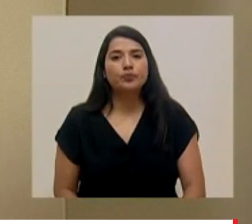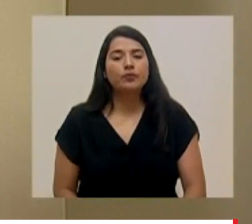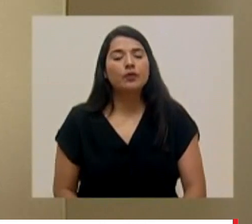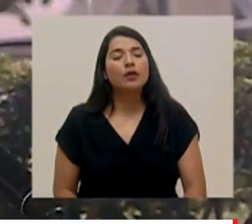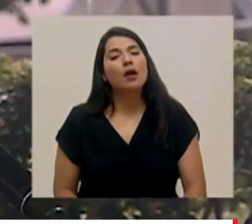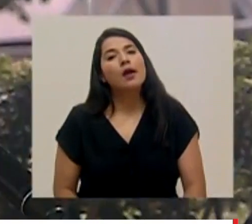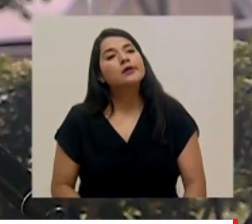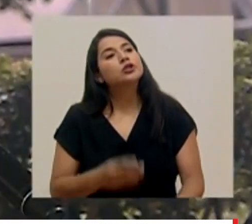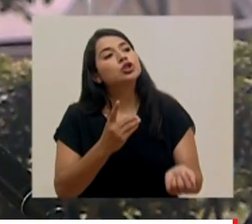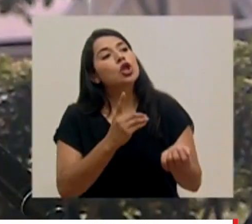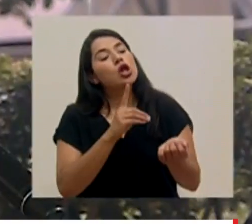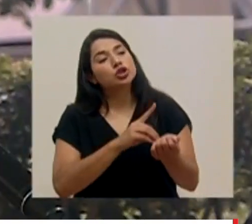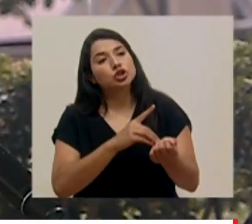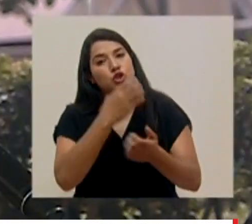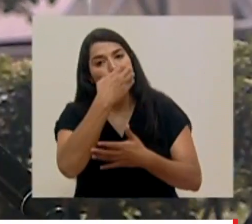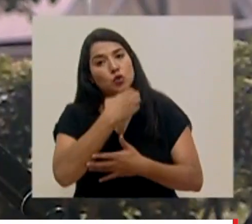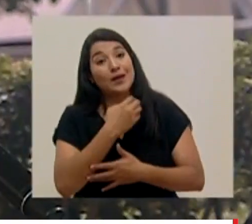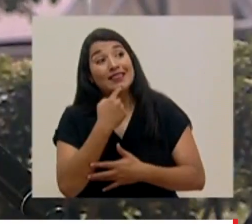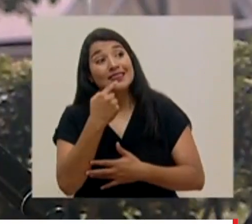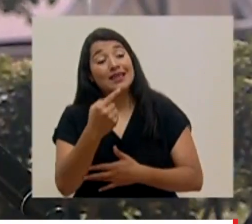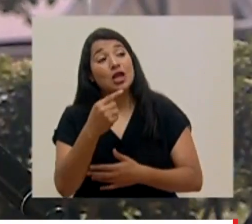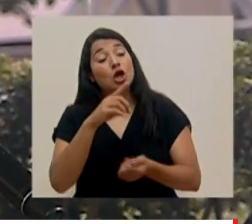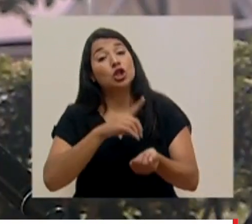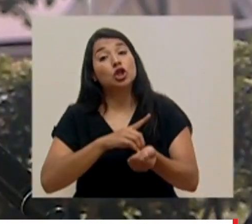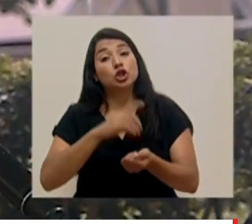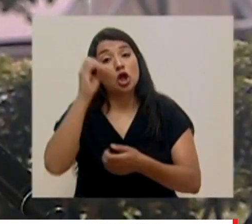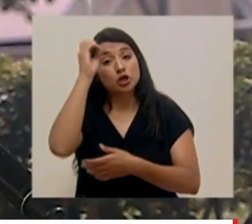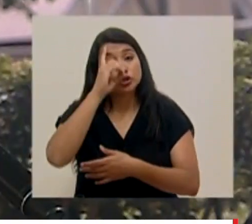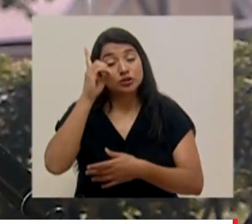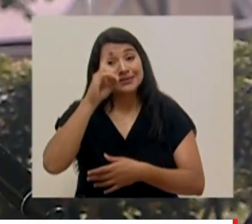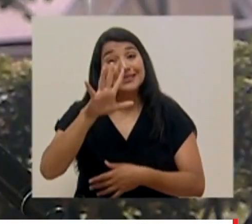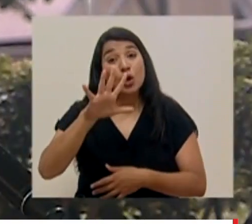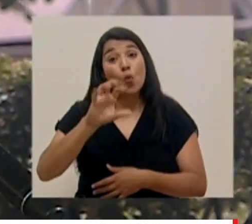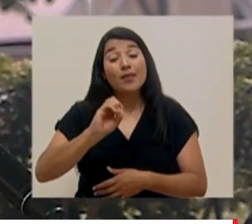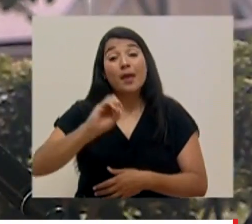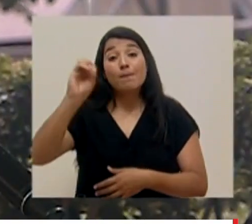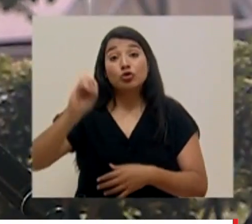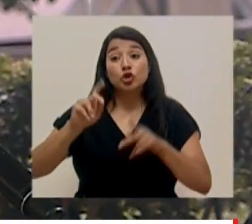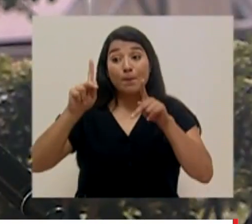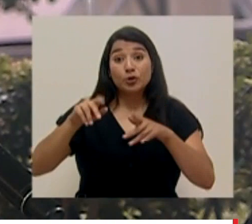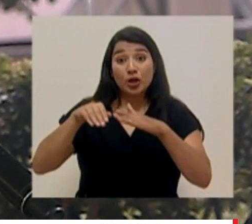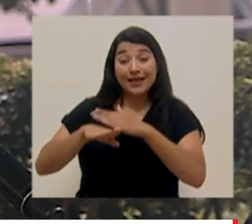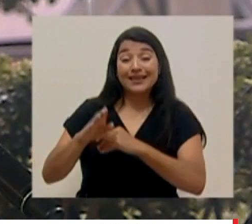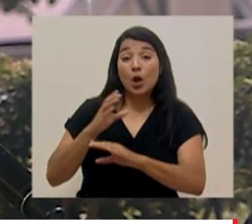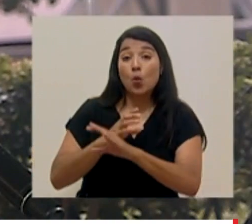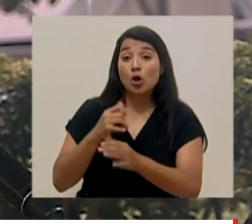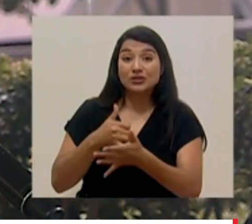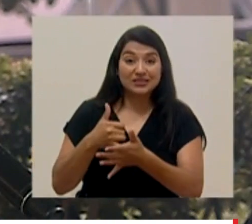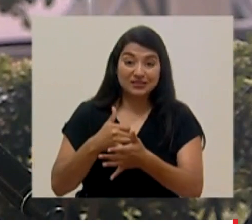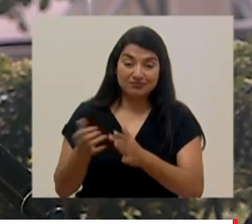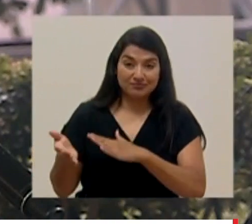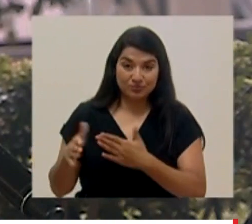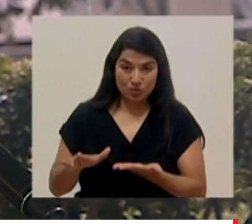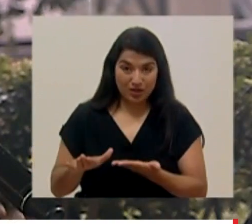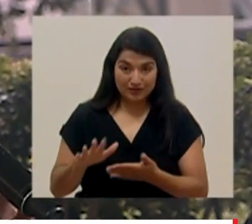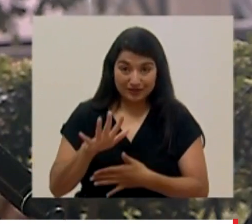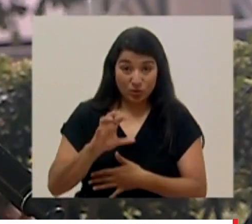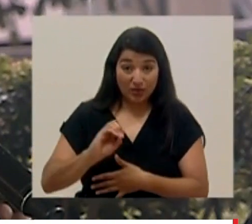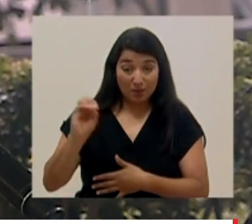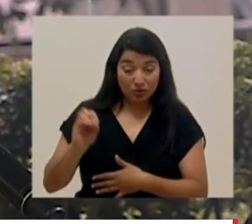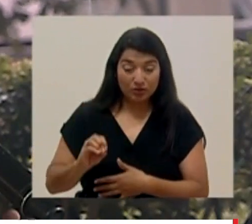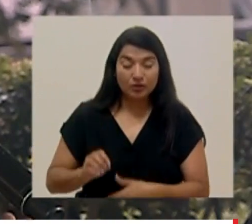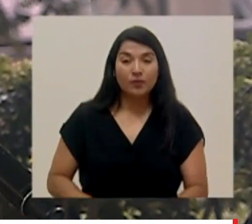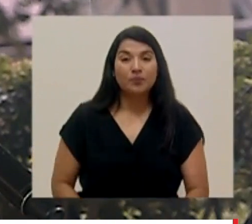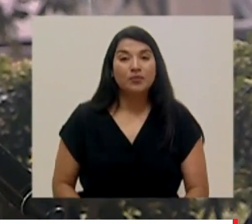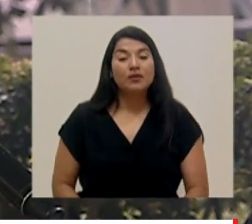el doctor Salas acaba de decir de que el 50% de los pacientes COVID que entran a unidades de cuidados intensivos no salen. Es